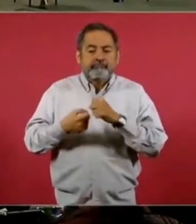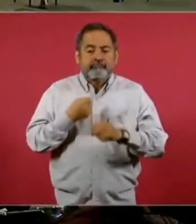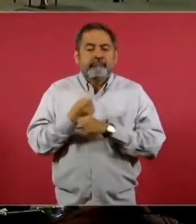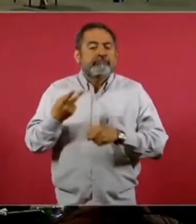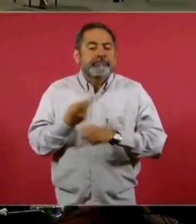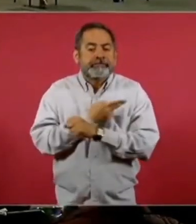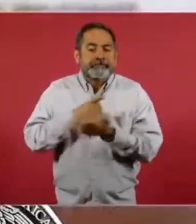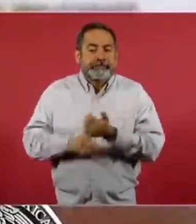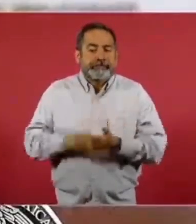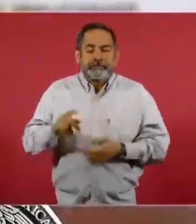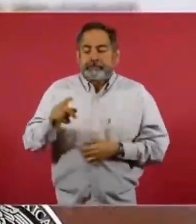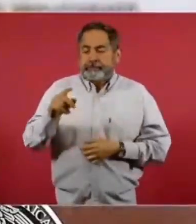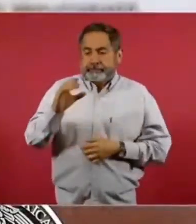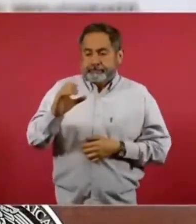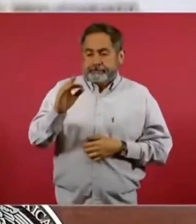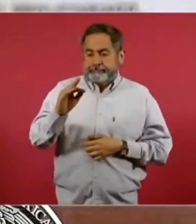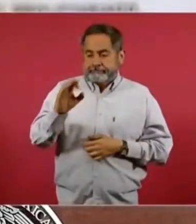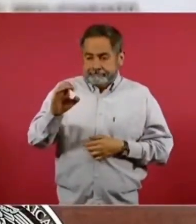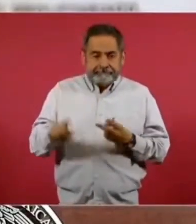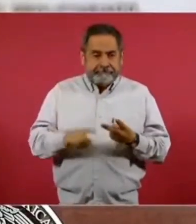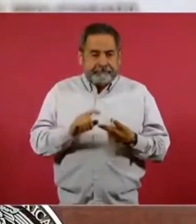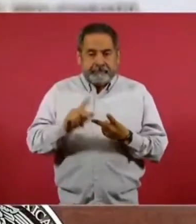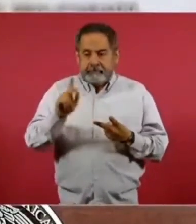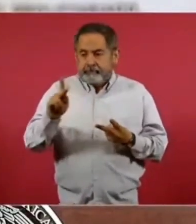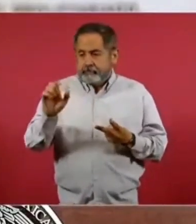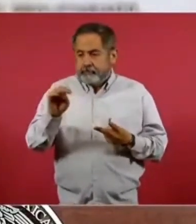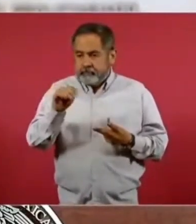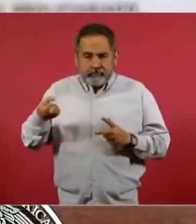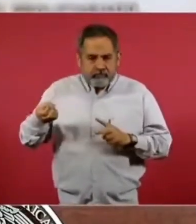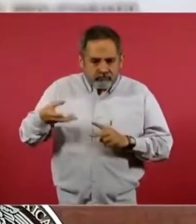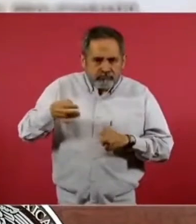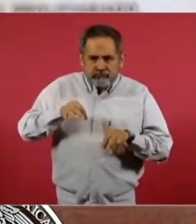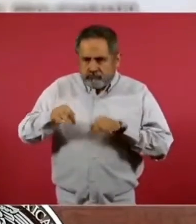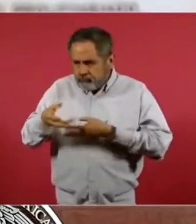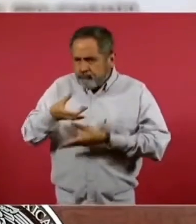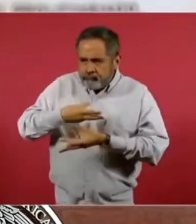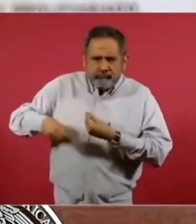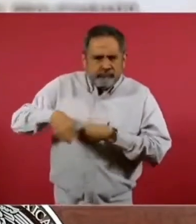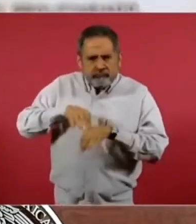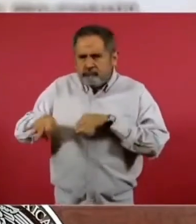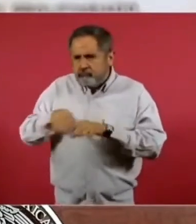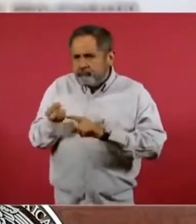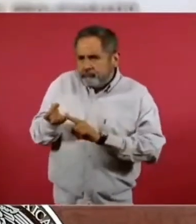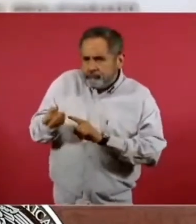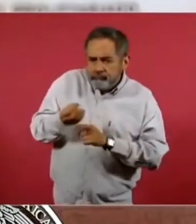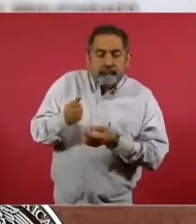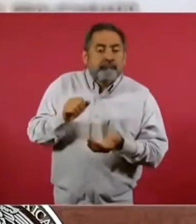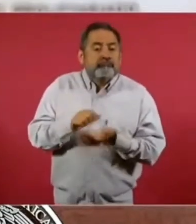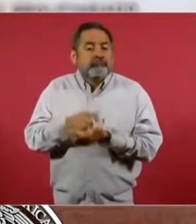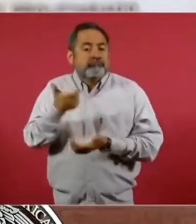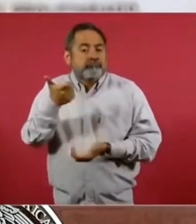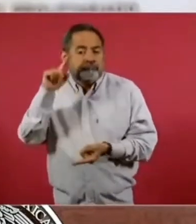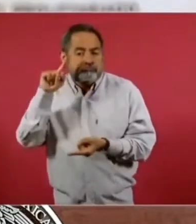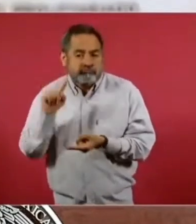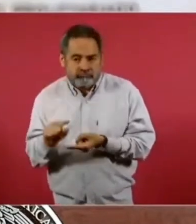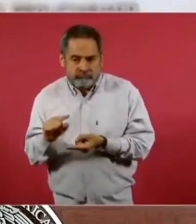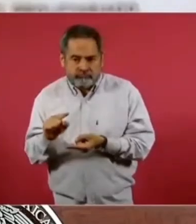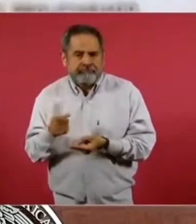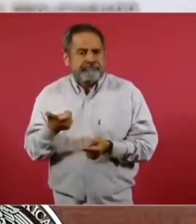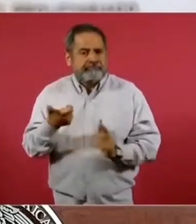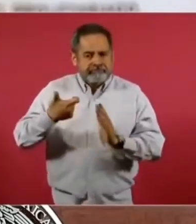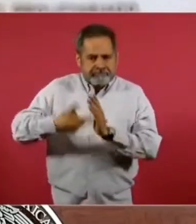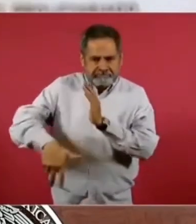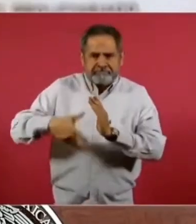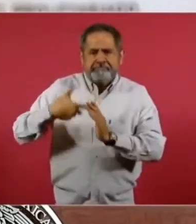y la Comisión Federal de Electricidad, además de hacer su aporte social y económico al país, al mantener tarifas y precios de